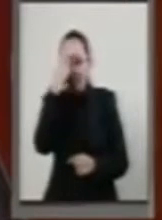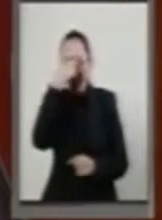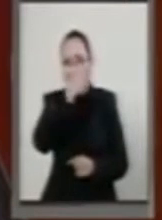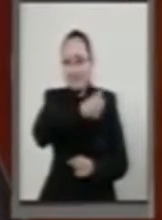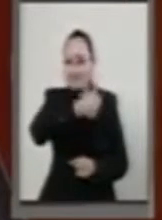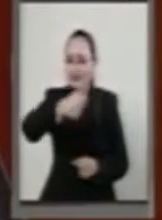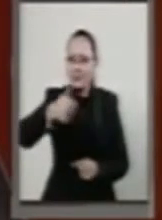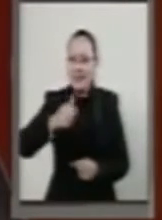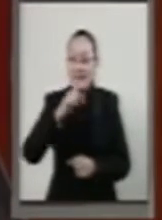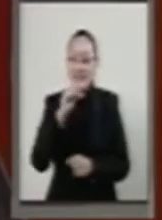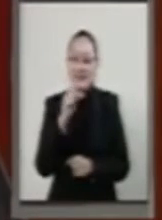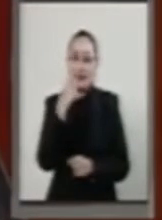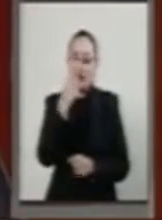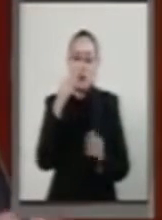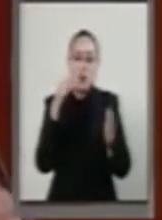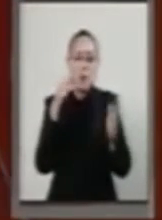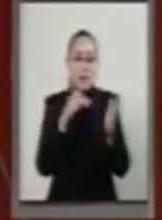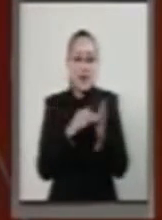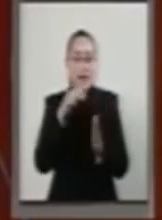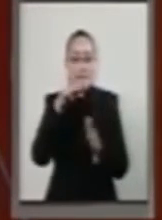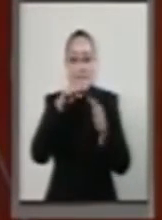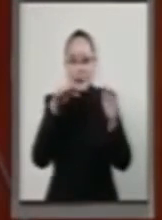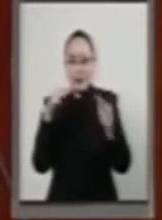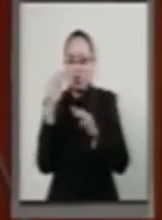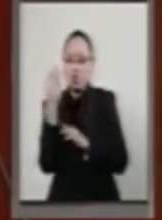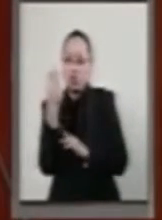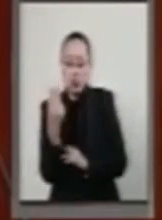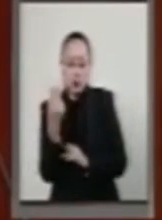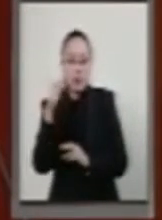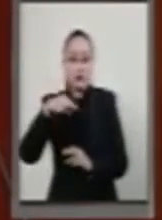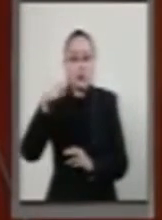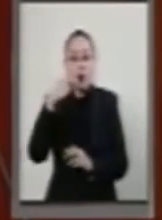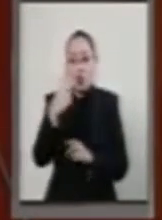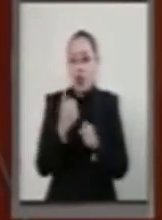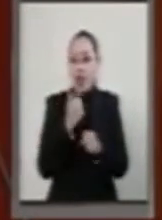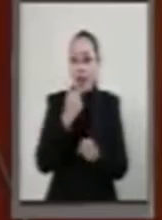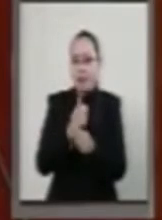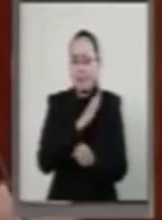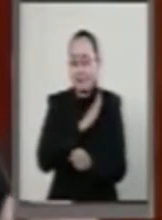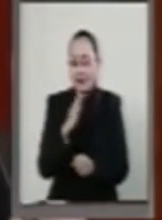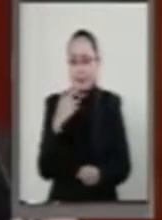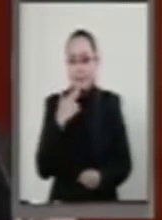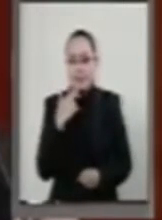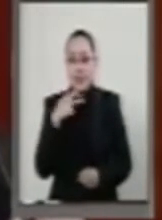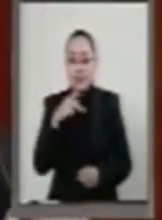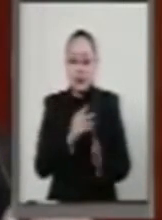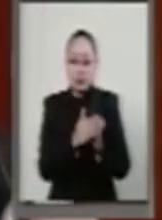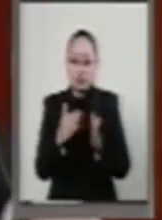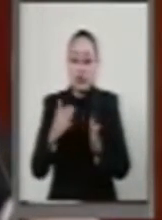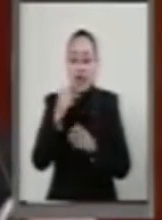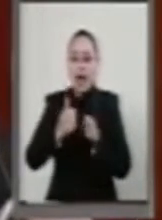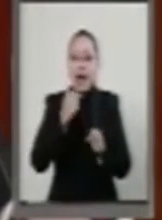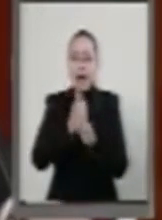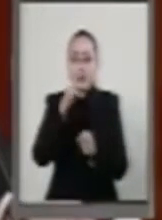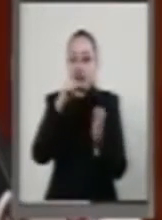31,000 metros cúbicos por habitante al año, pero para el 2010 disminuyó